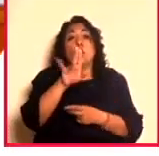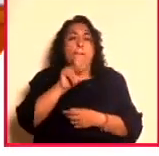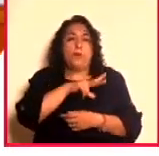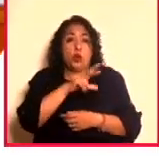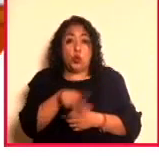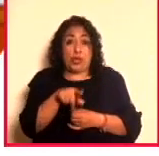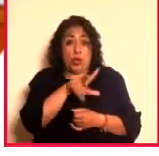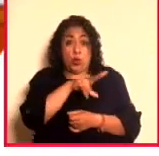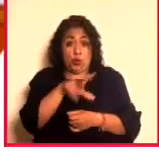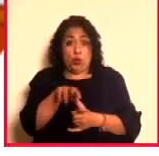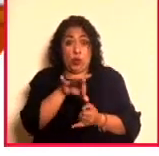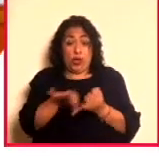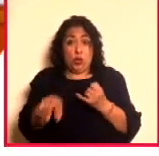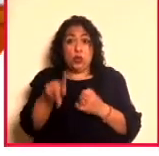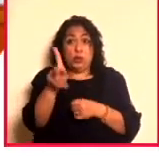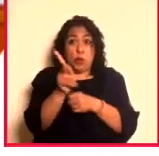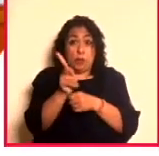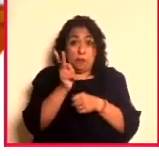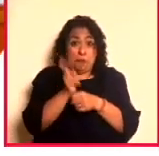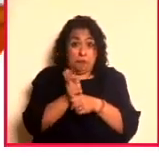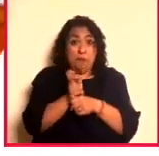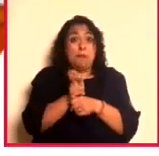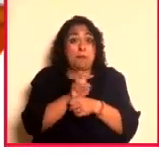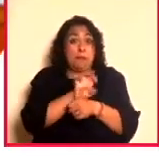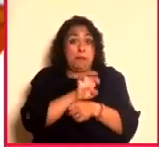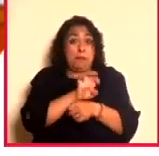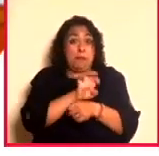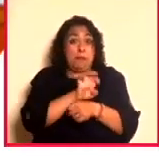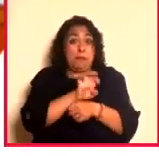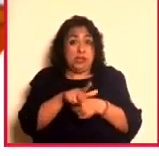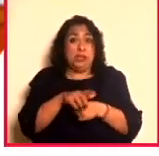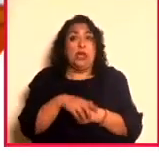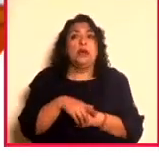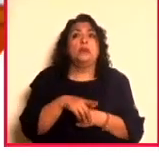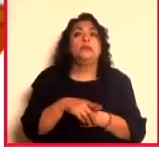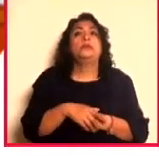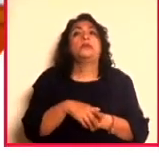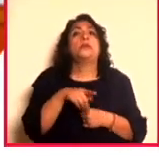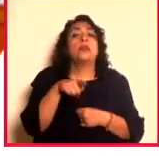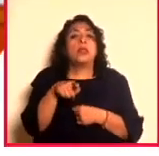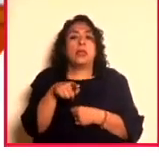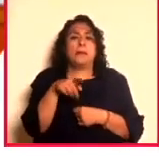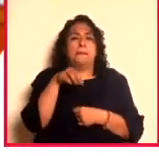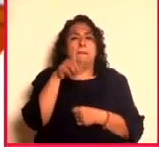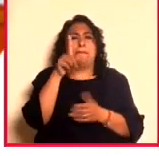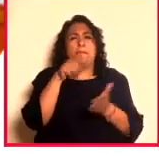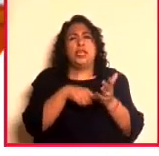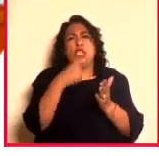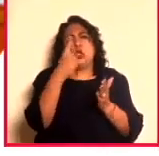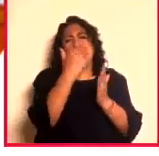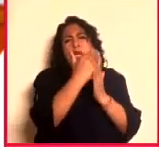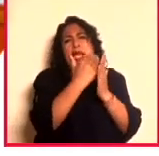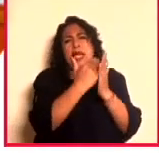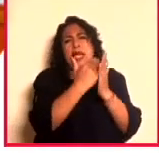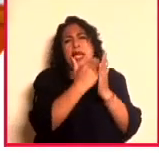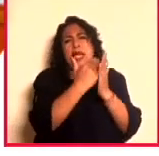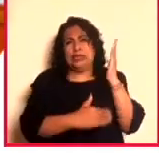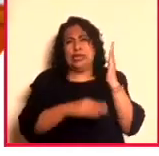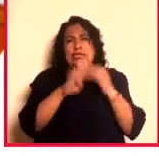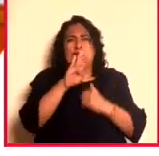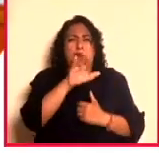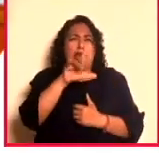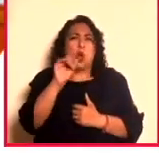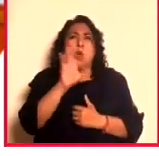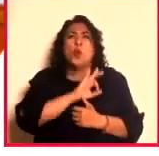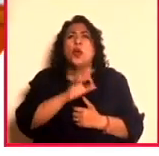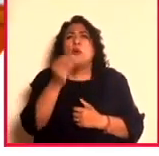además el país invitado de honor. Tenemos recetas se llama las mil y una recetas de bacalao. O sea, podríamos comer una